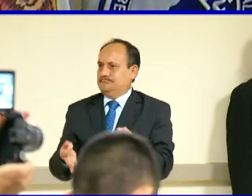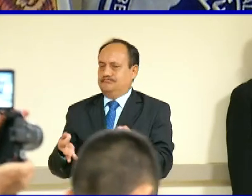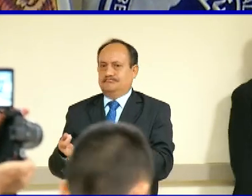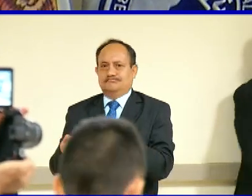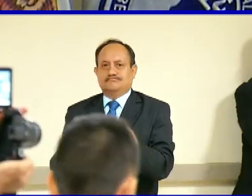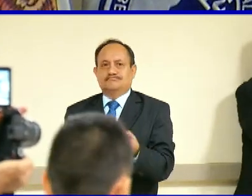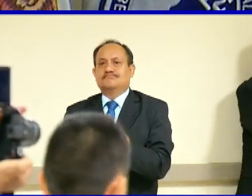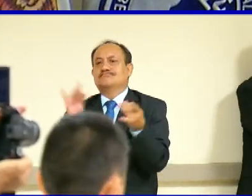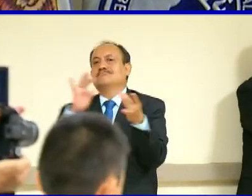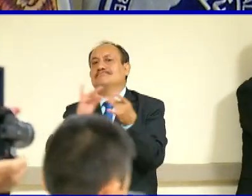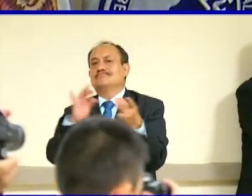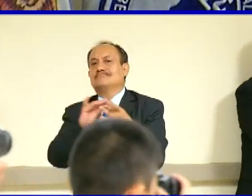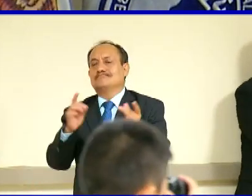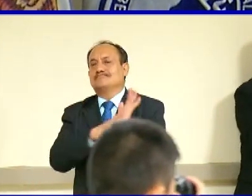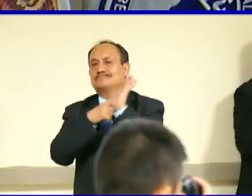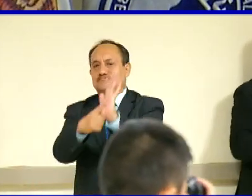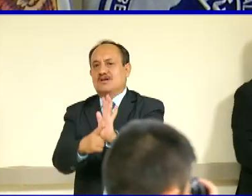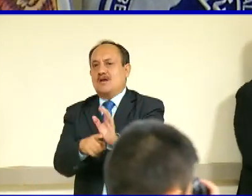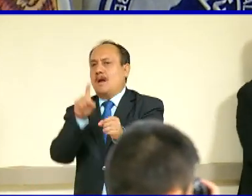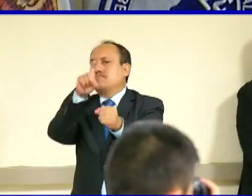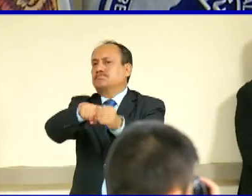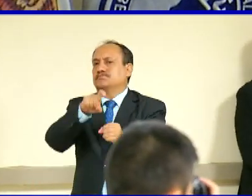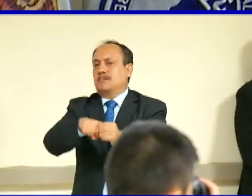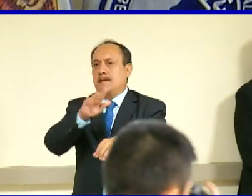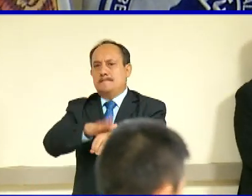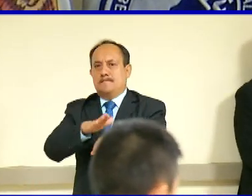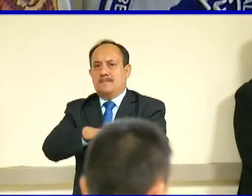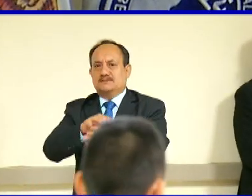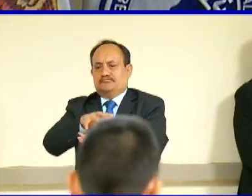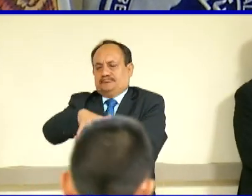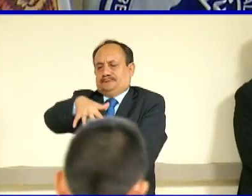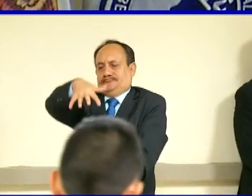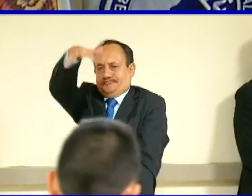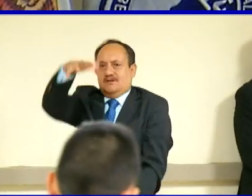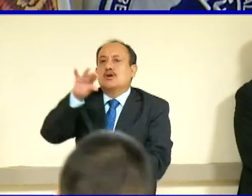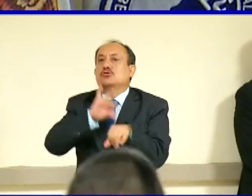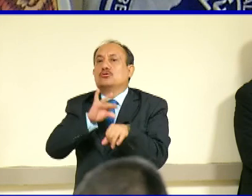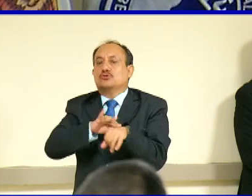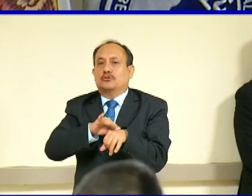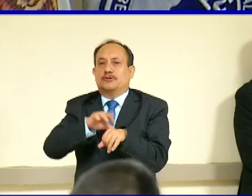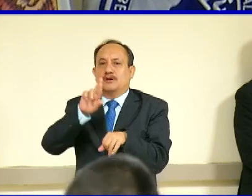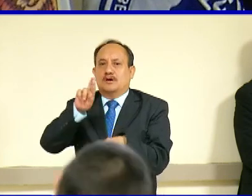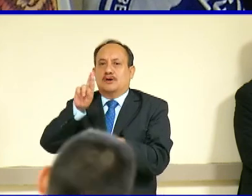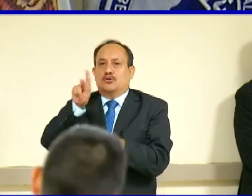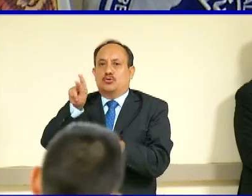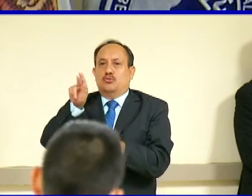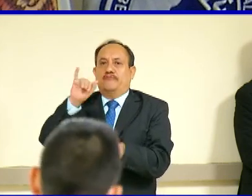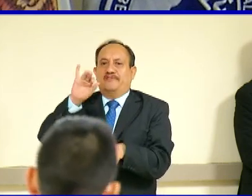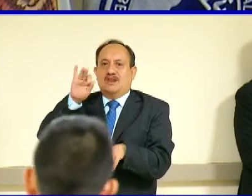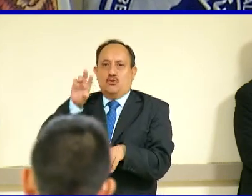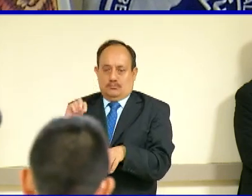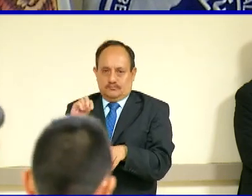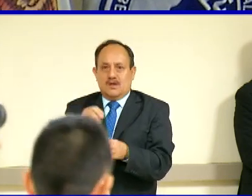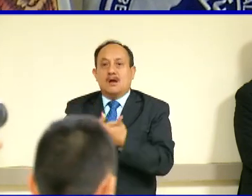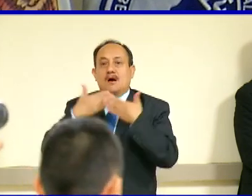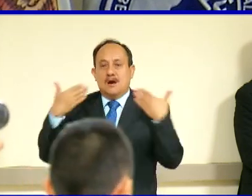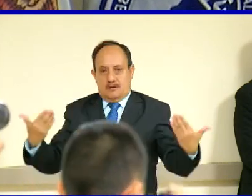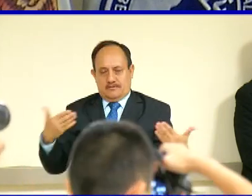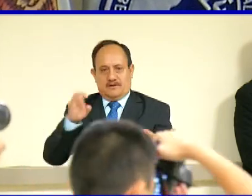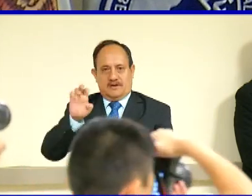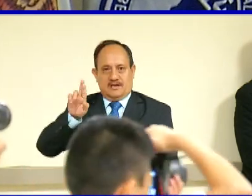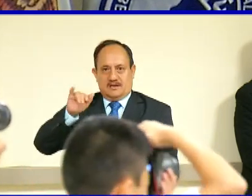excelente presentación. Se va sumando a la aportación del doctor Rufino, ahora desde el doctor